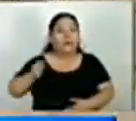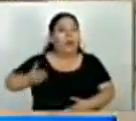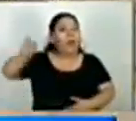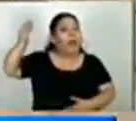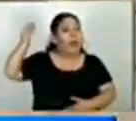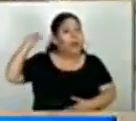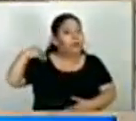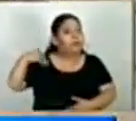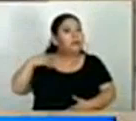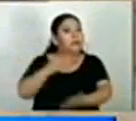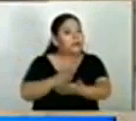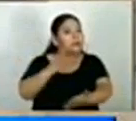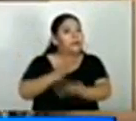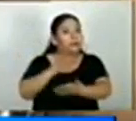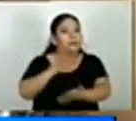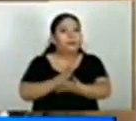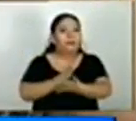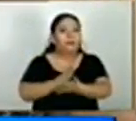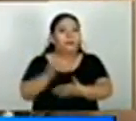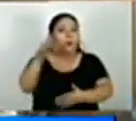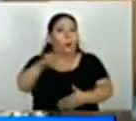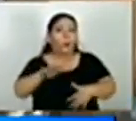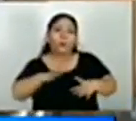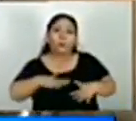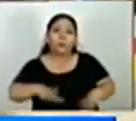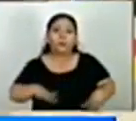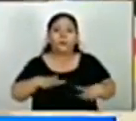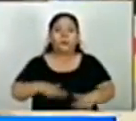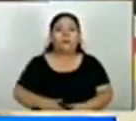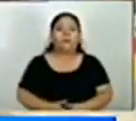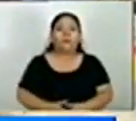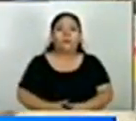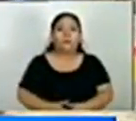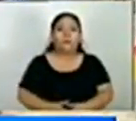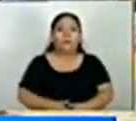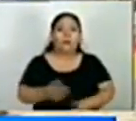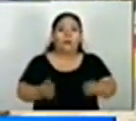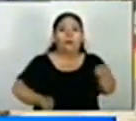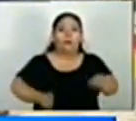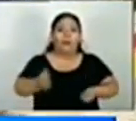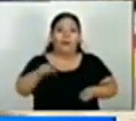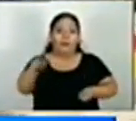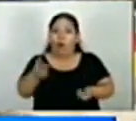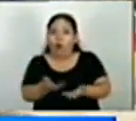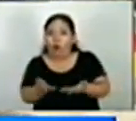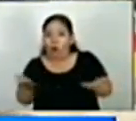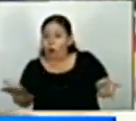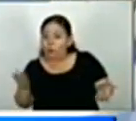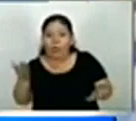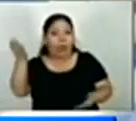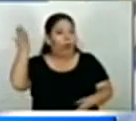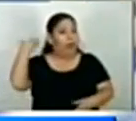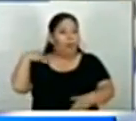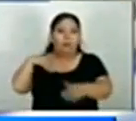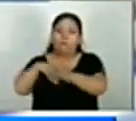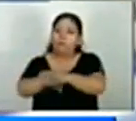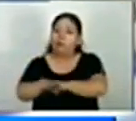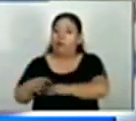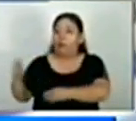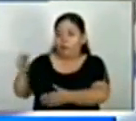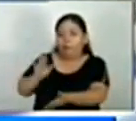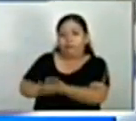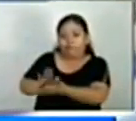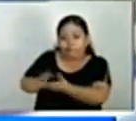más rebeldía. Hoy ya está tranquilo. Los camiones repartidores no podían ingresar sin pagar la renta a